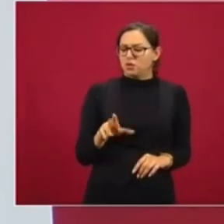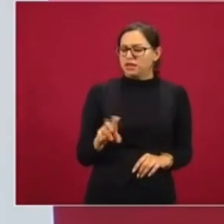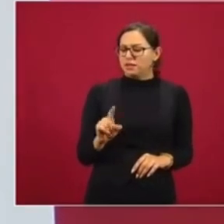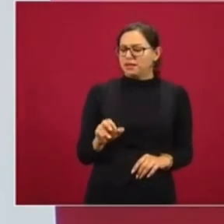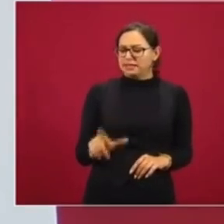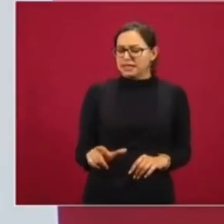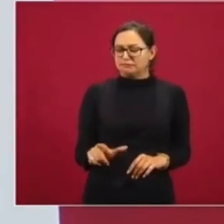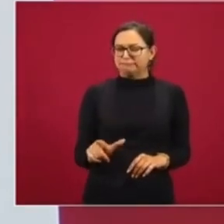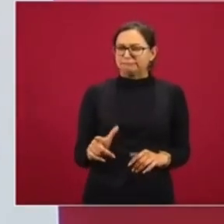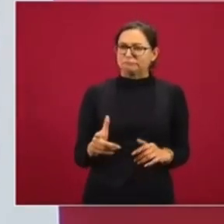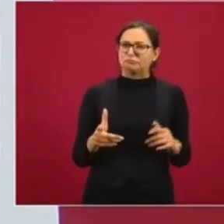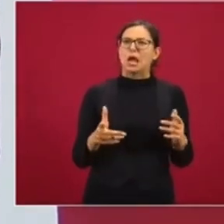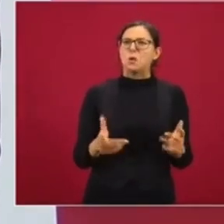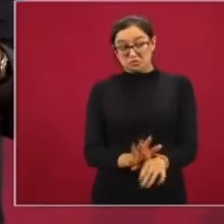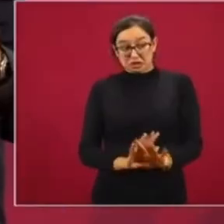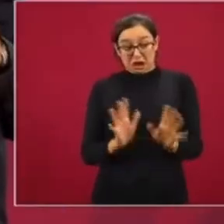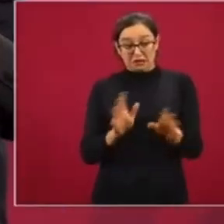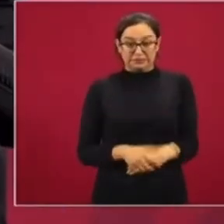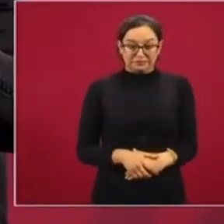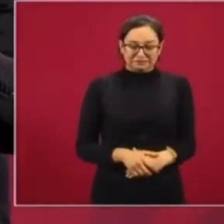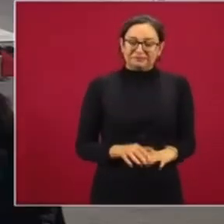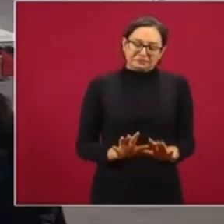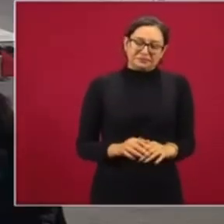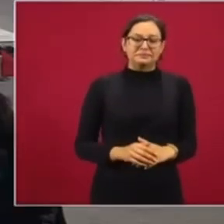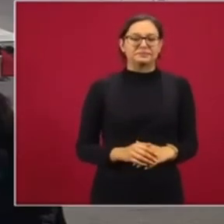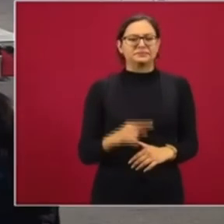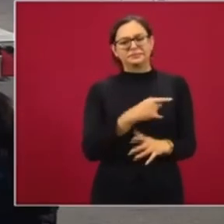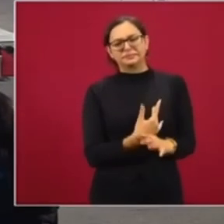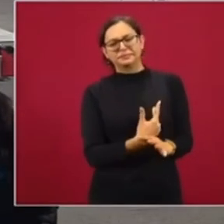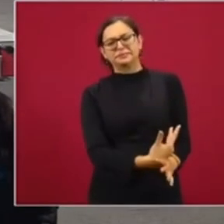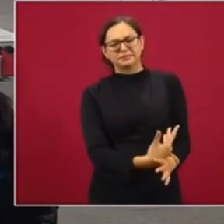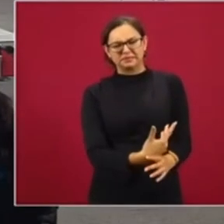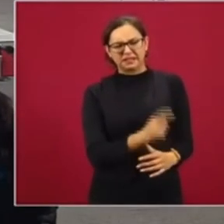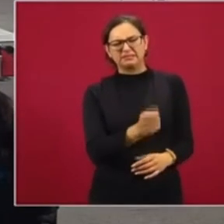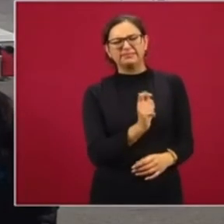de pluralidad. Pero a ver, ¿cuántos están?